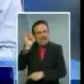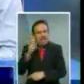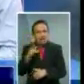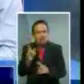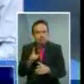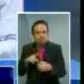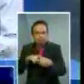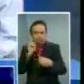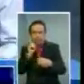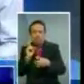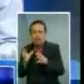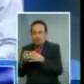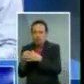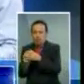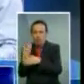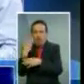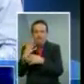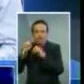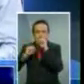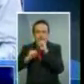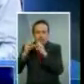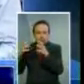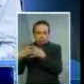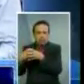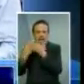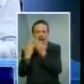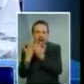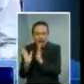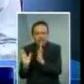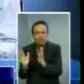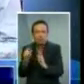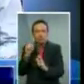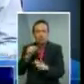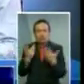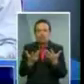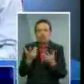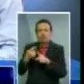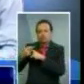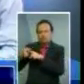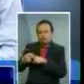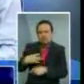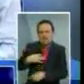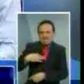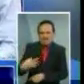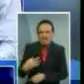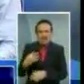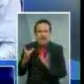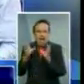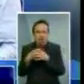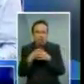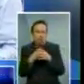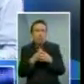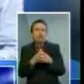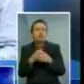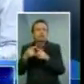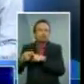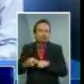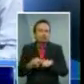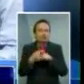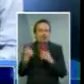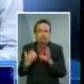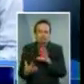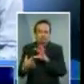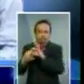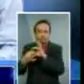también conversaciones con otros grupos distintos de personas, de la sociedad civil, de agrupaciones sociales, que evidentemente nos interesa poder ir desarrollando